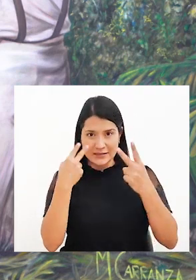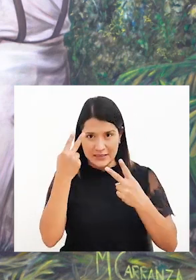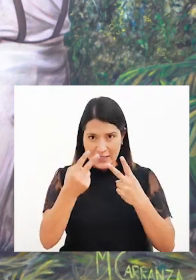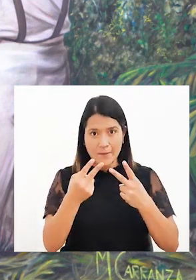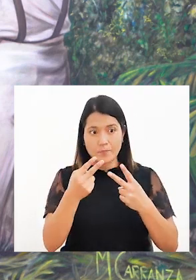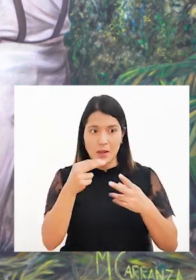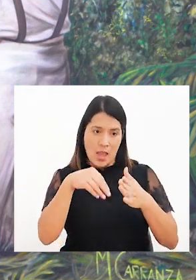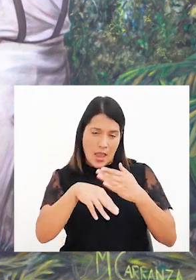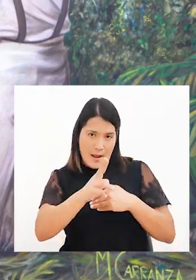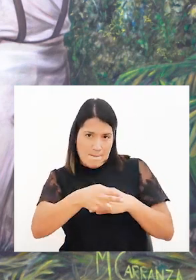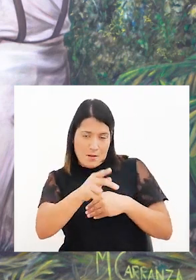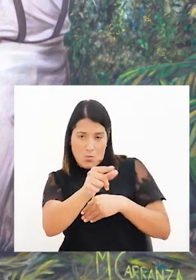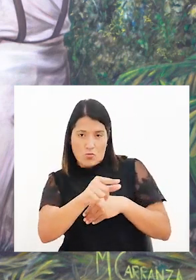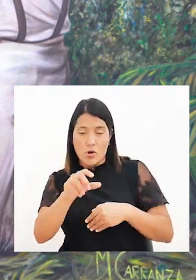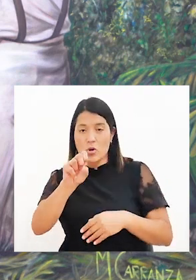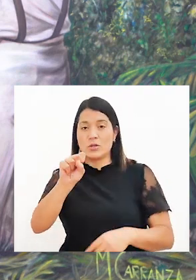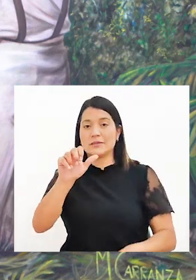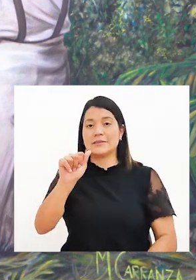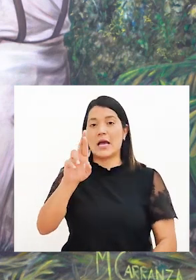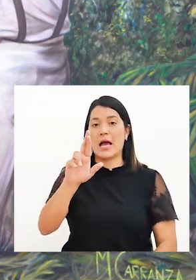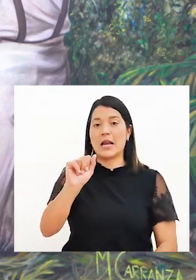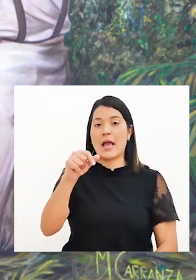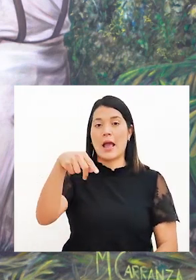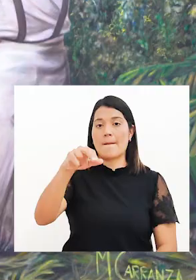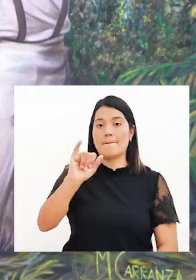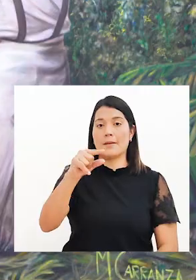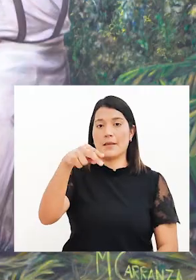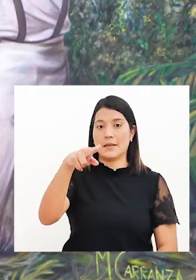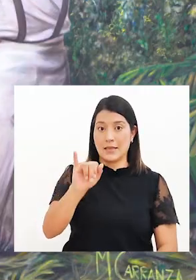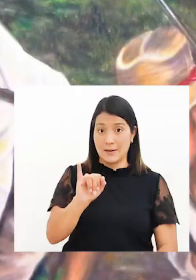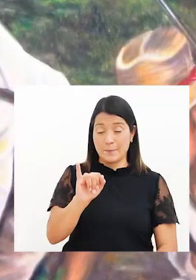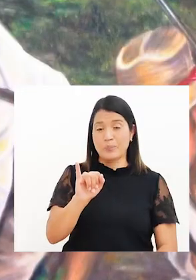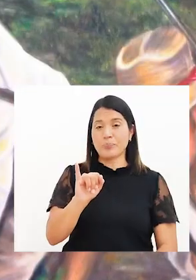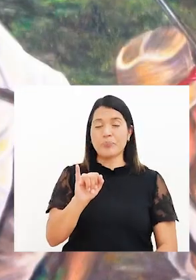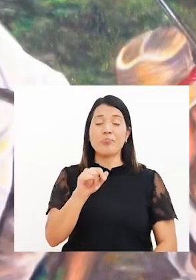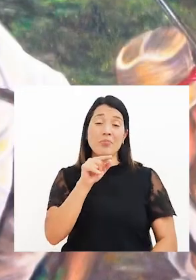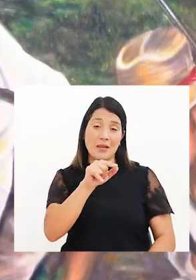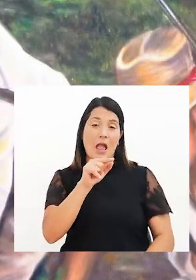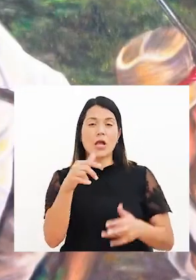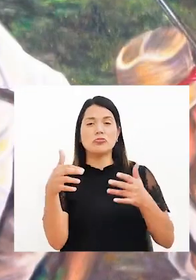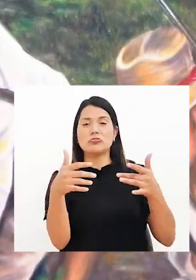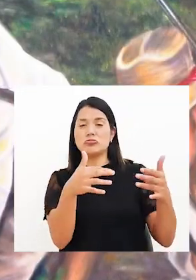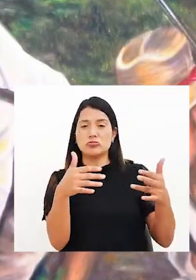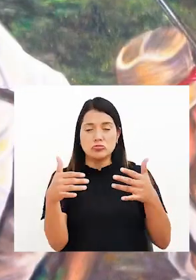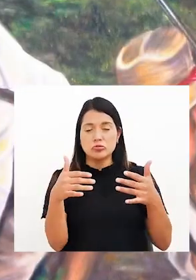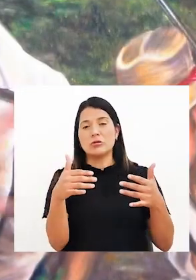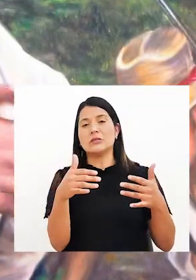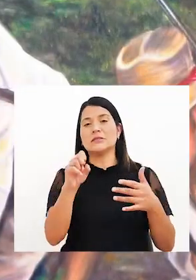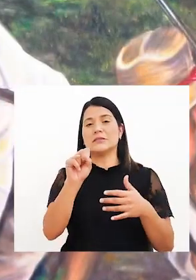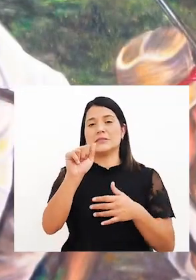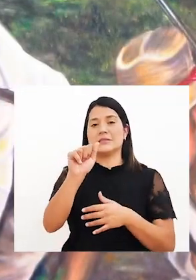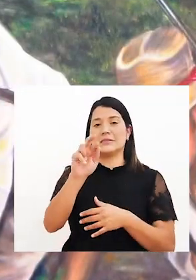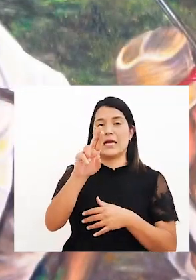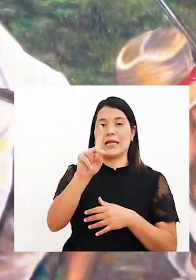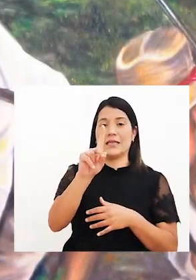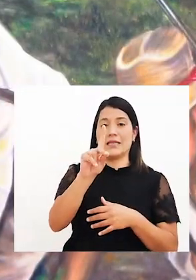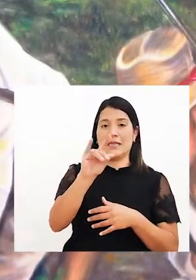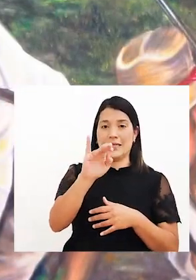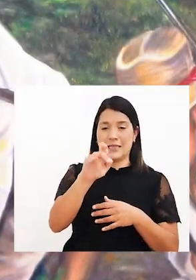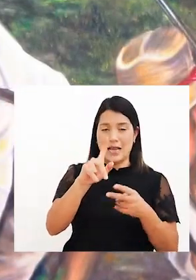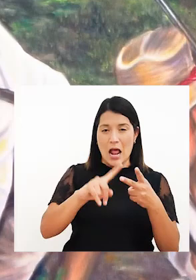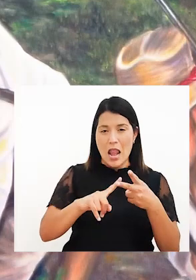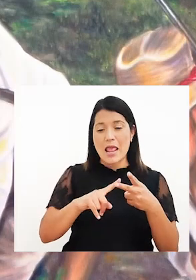río Sarapiquí, ¿verdad? Recorriendo el punto de donde fue el combate de Sardinal, donde está el sitio de la Trinidad,